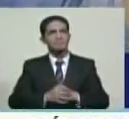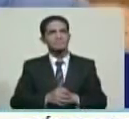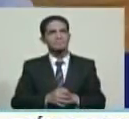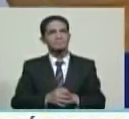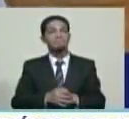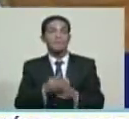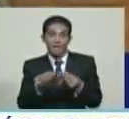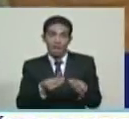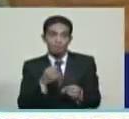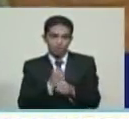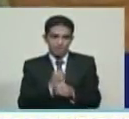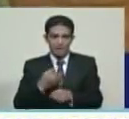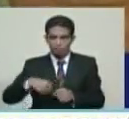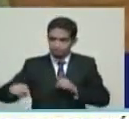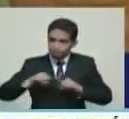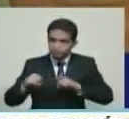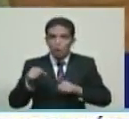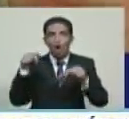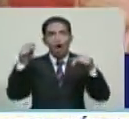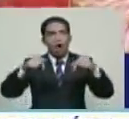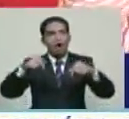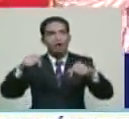Hagamos el trabajo nosotros hoy.